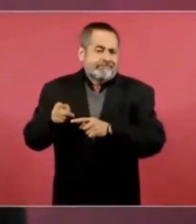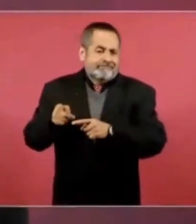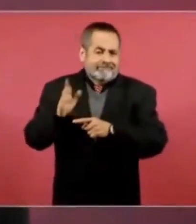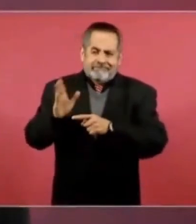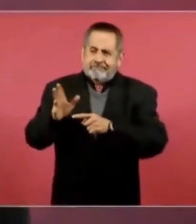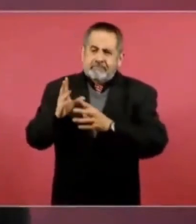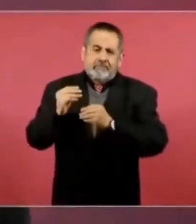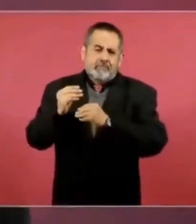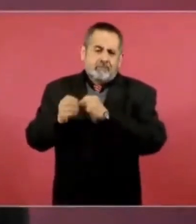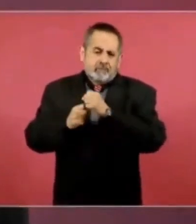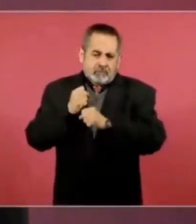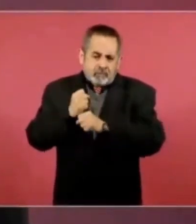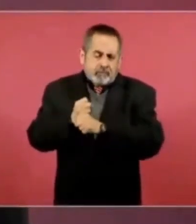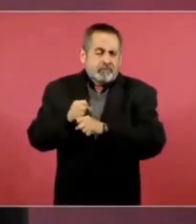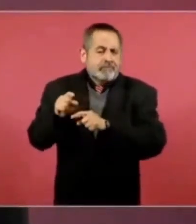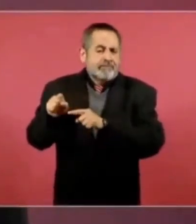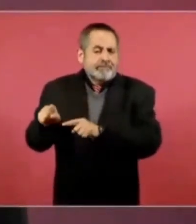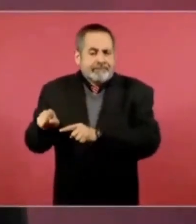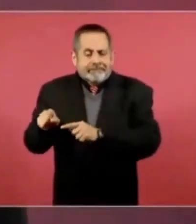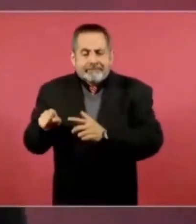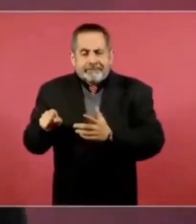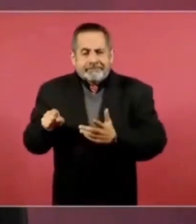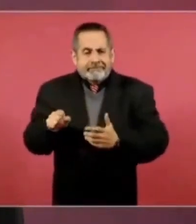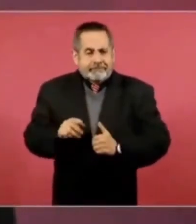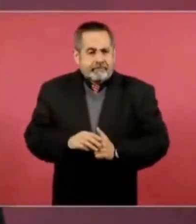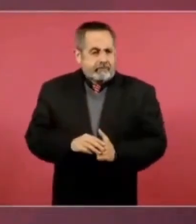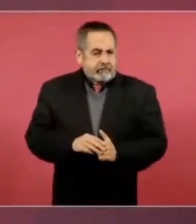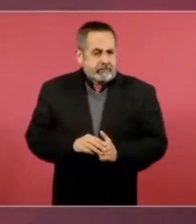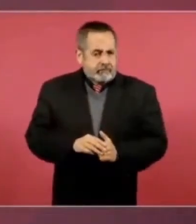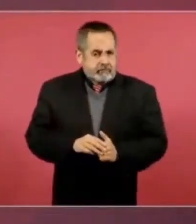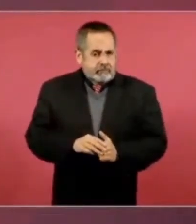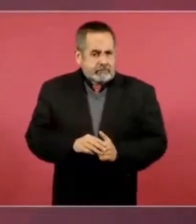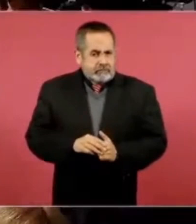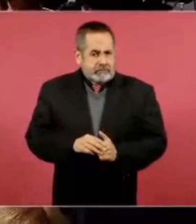mucho tiempo y